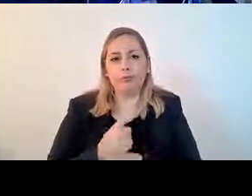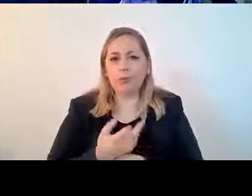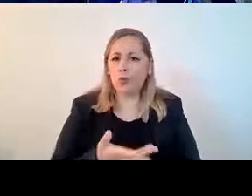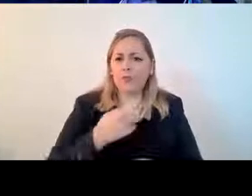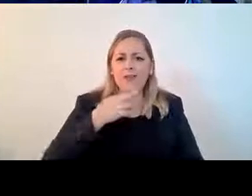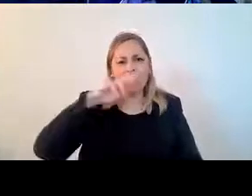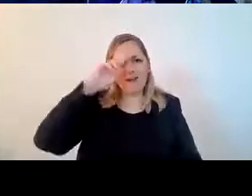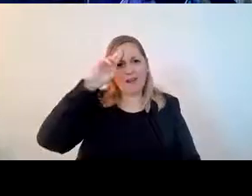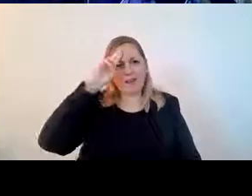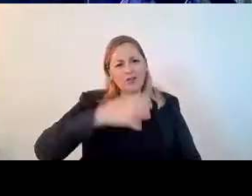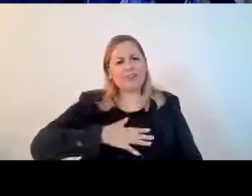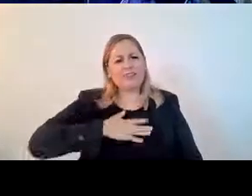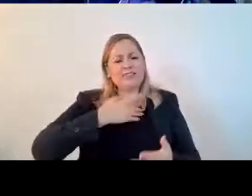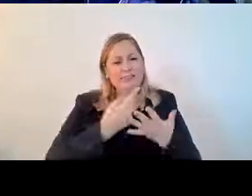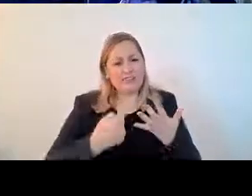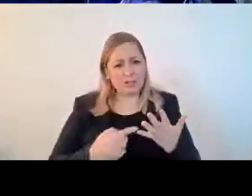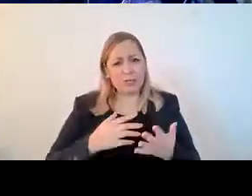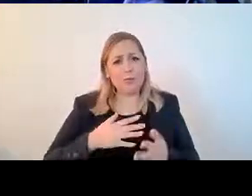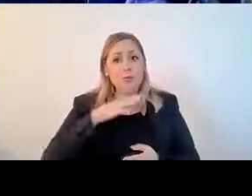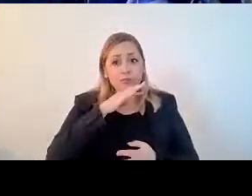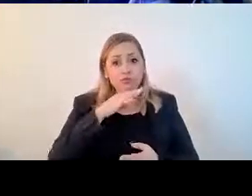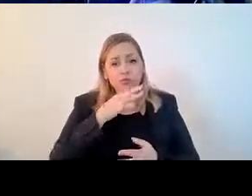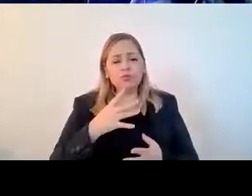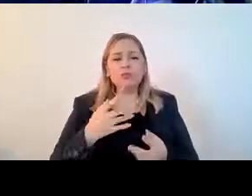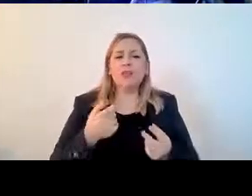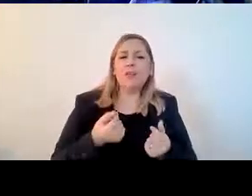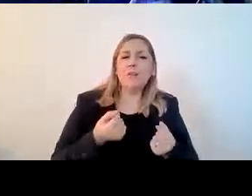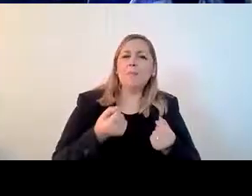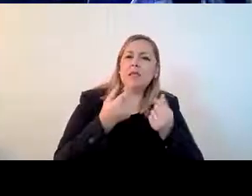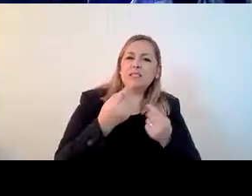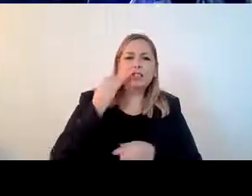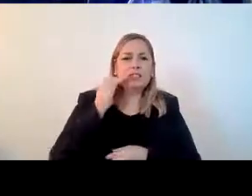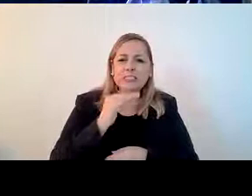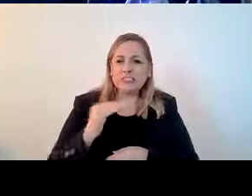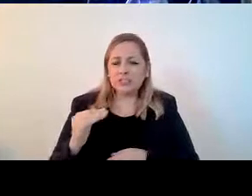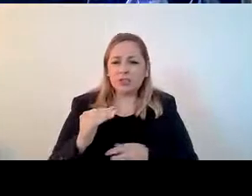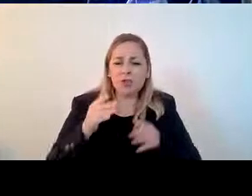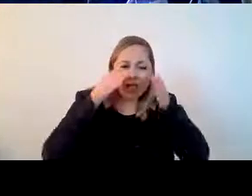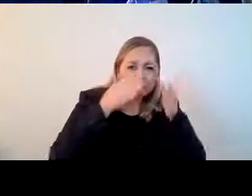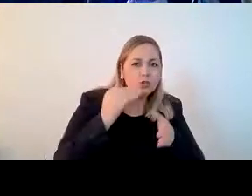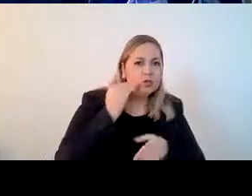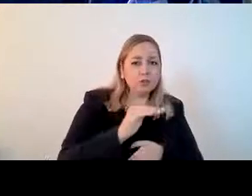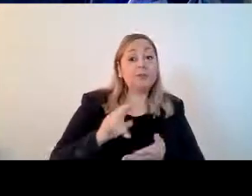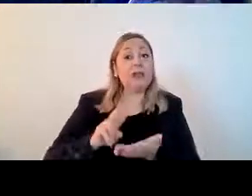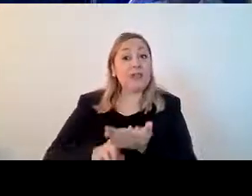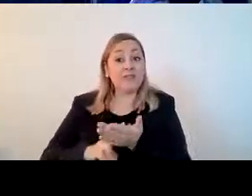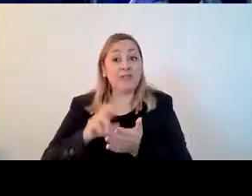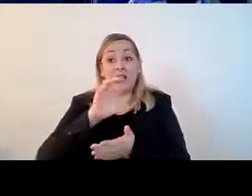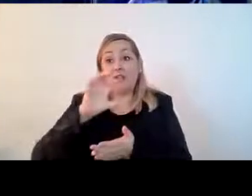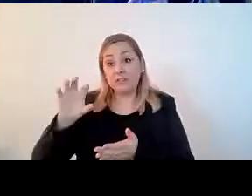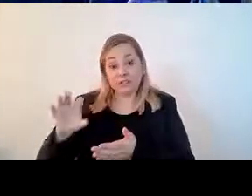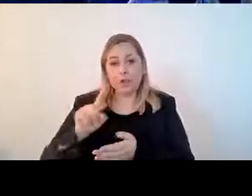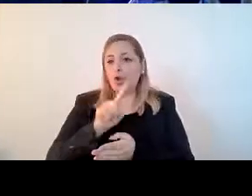la sintomatología usada está como más referida a niños. La verdad que la clasificación diagnóstica no